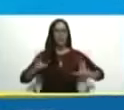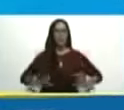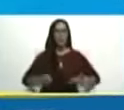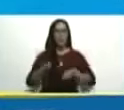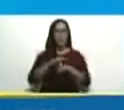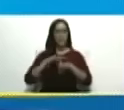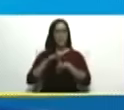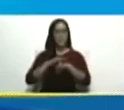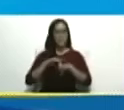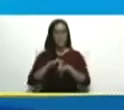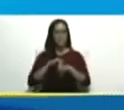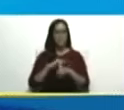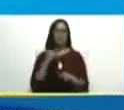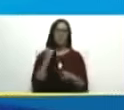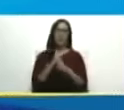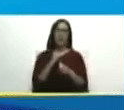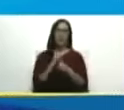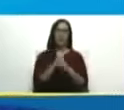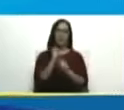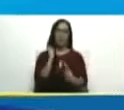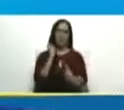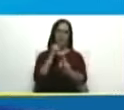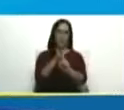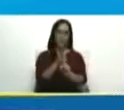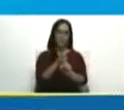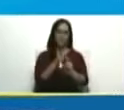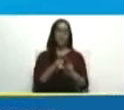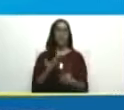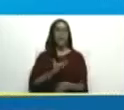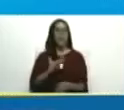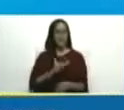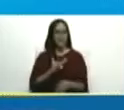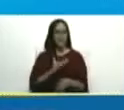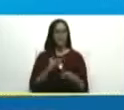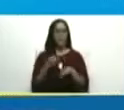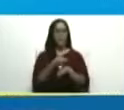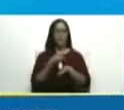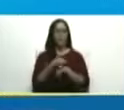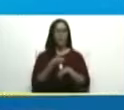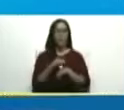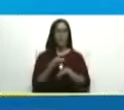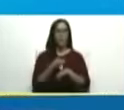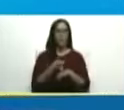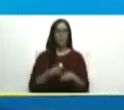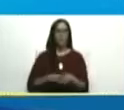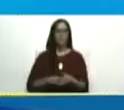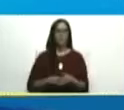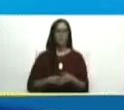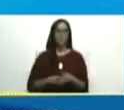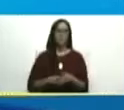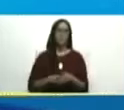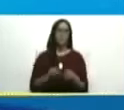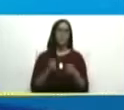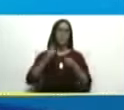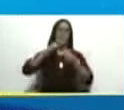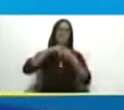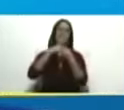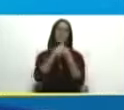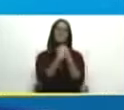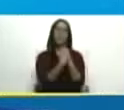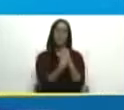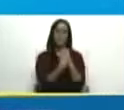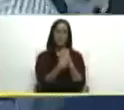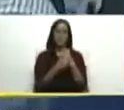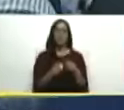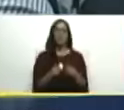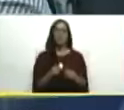de ministras, trabajando directamente con los alcaldes, las alcaldesas, con los gobernadores, con las gobernadoras, esa articulación hemos